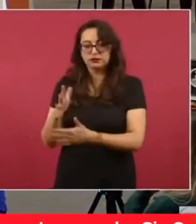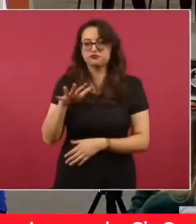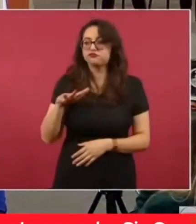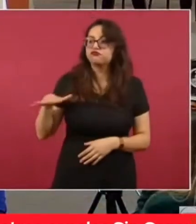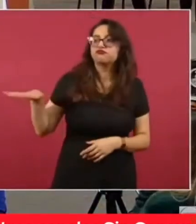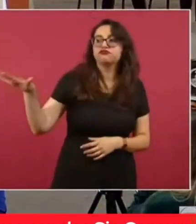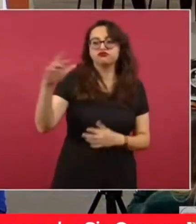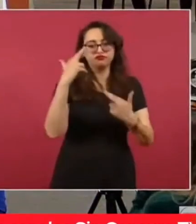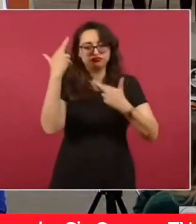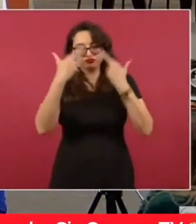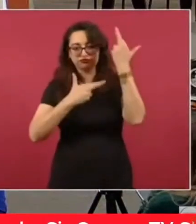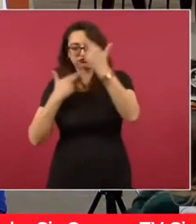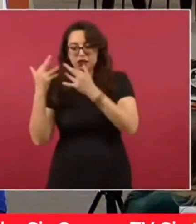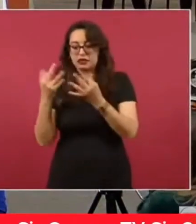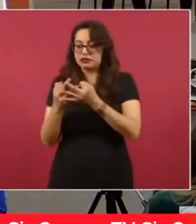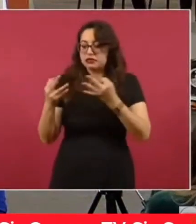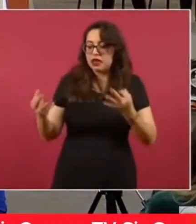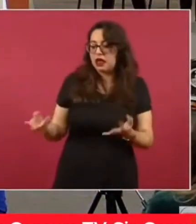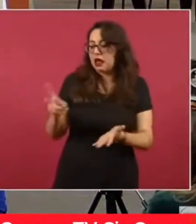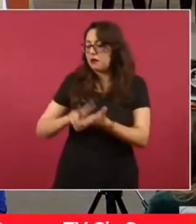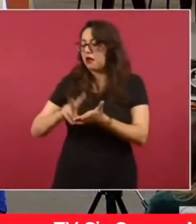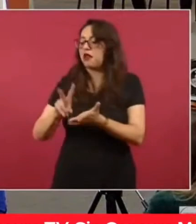y se les compra